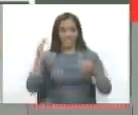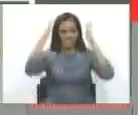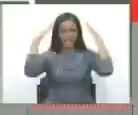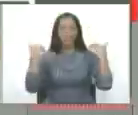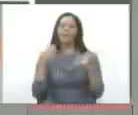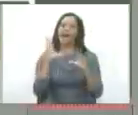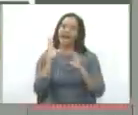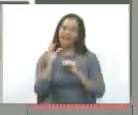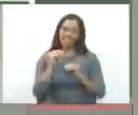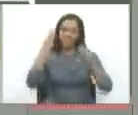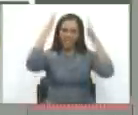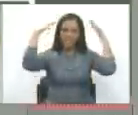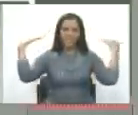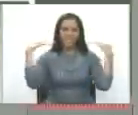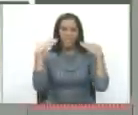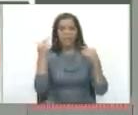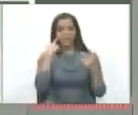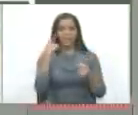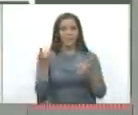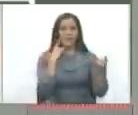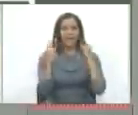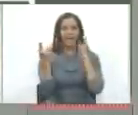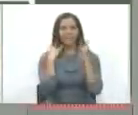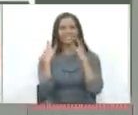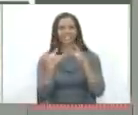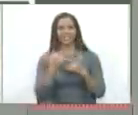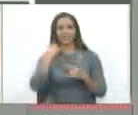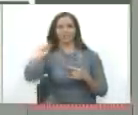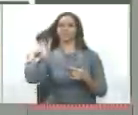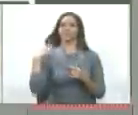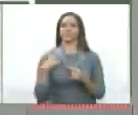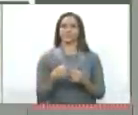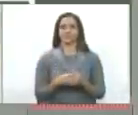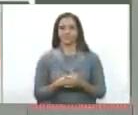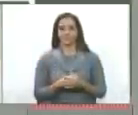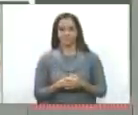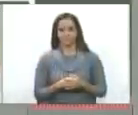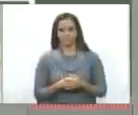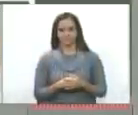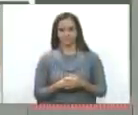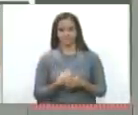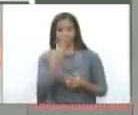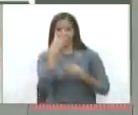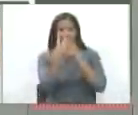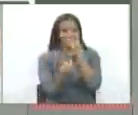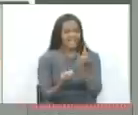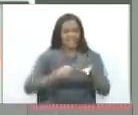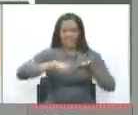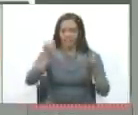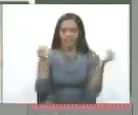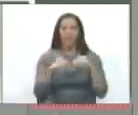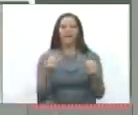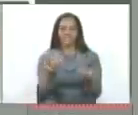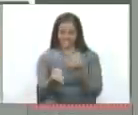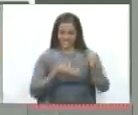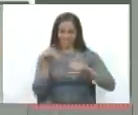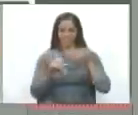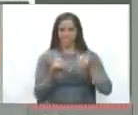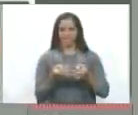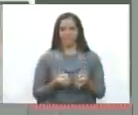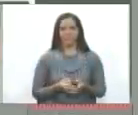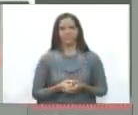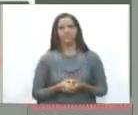Vietnam, que los vi muy activos. Para arriba y para abajo, la delegación, visitando, firmando acuerdos. Cuéntame. Presidente,